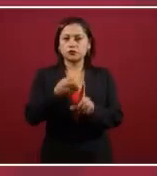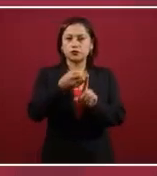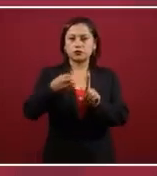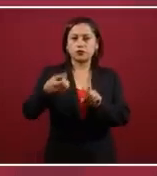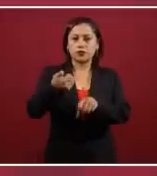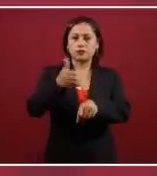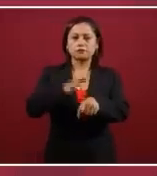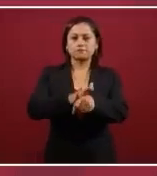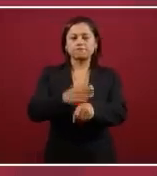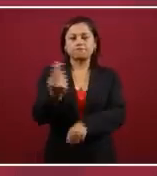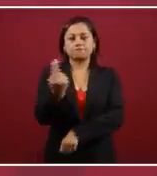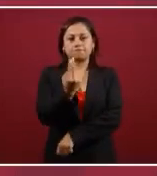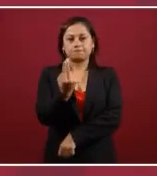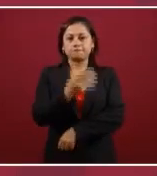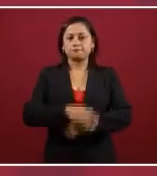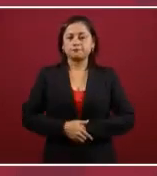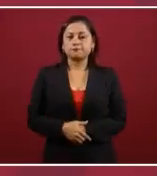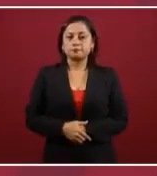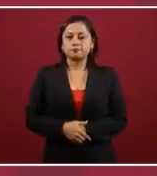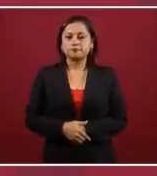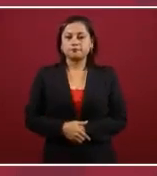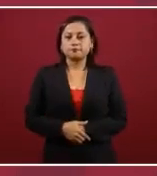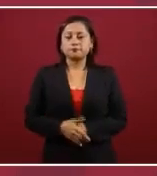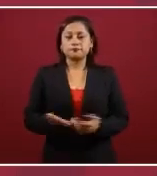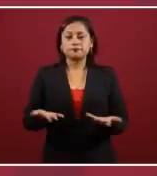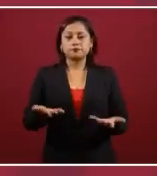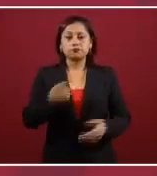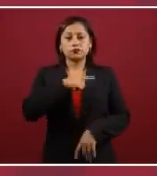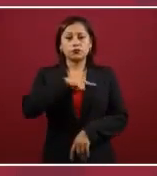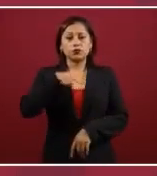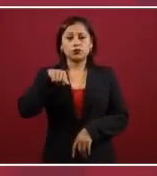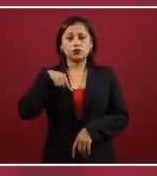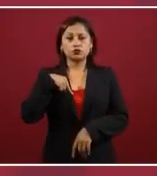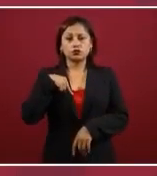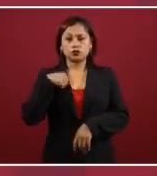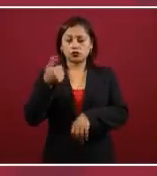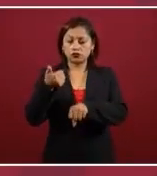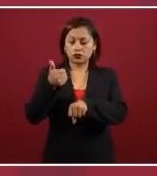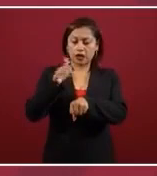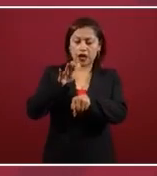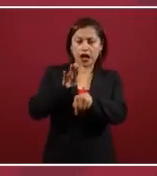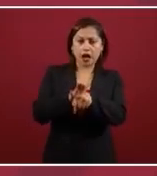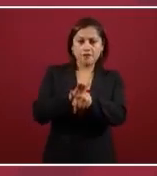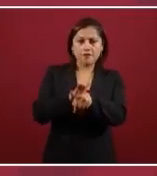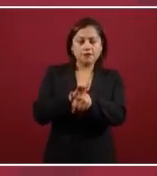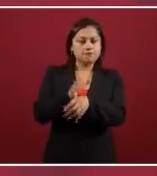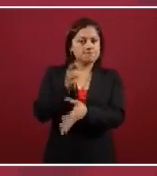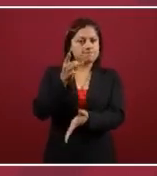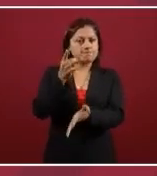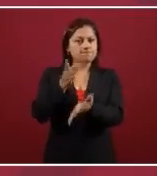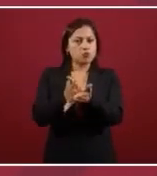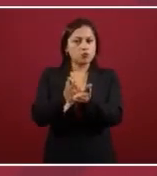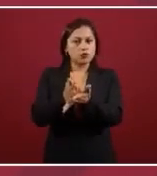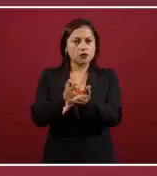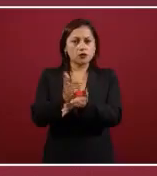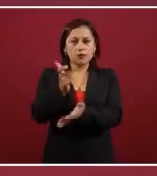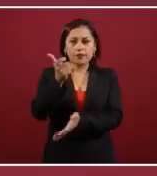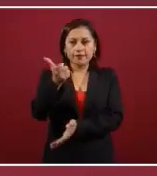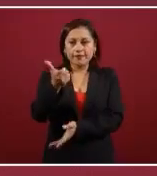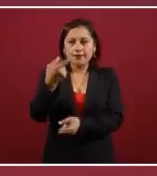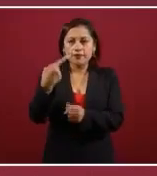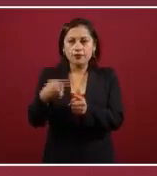administrativo. Nosotros somos simplemente administradores de los dineros del pueblo,